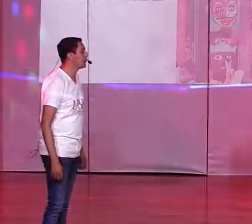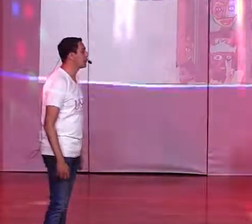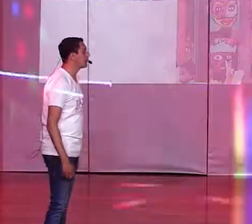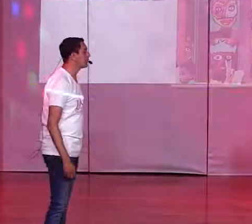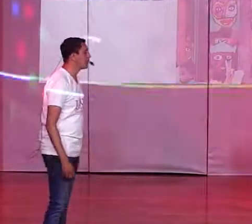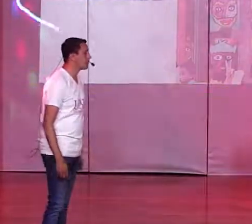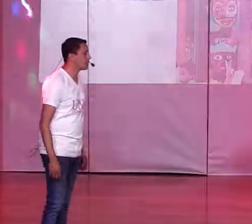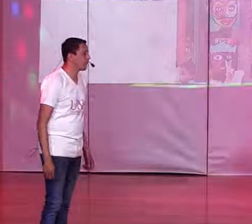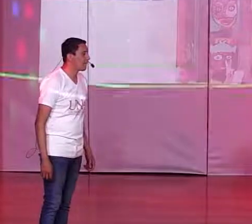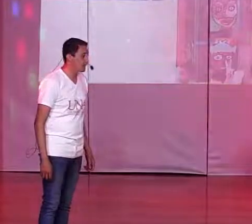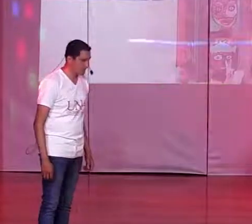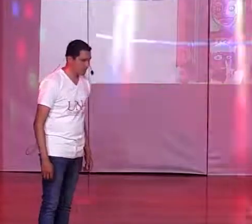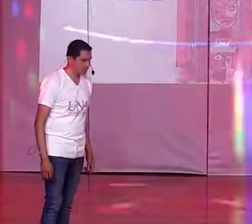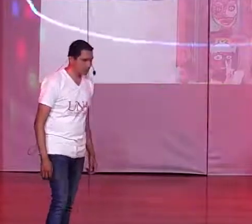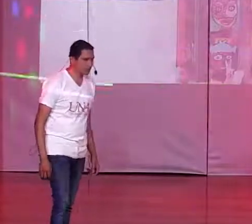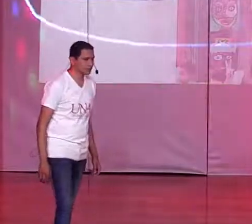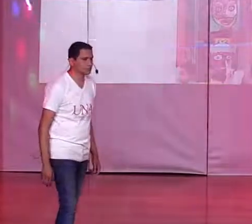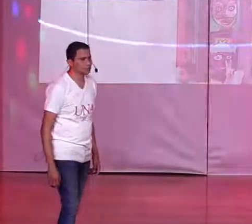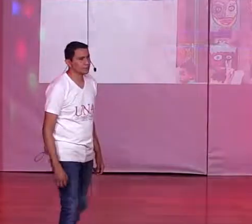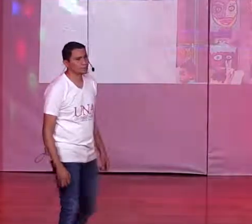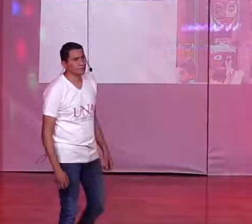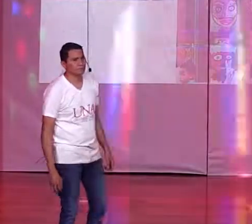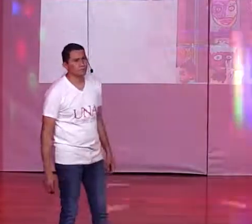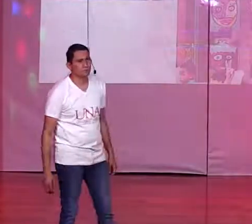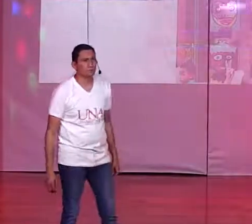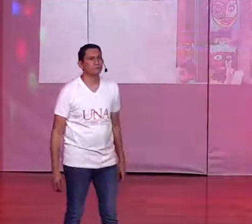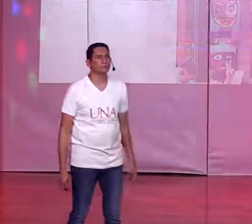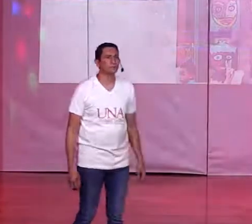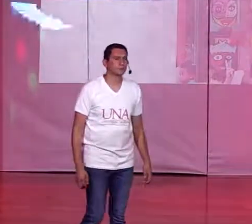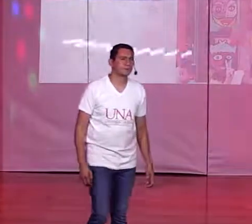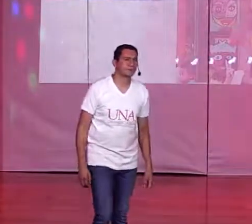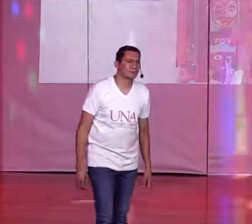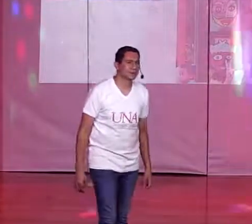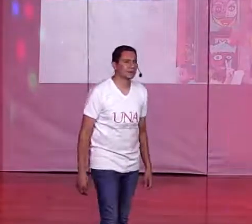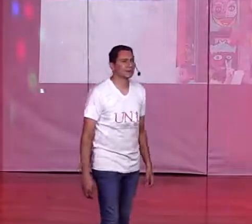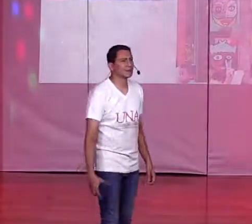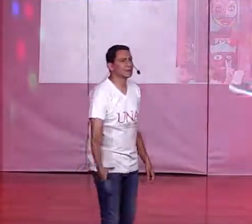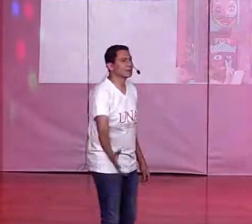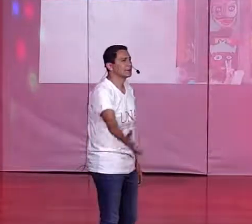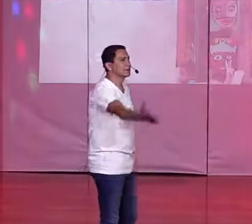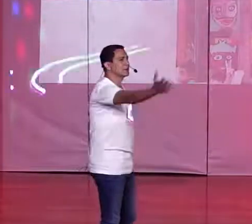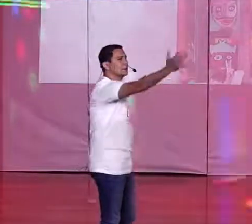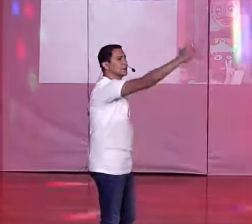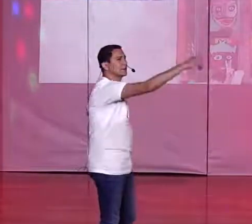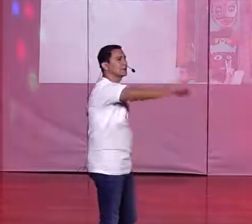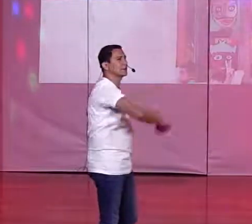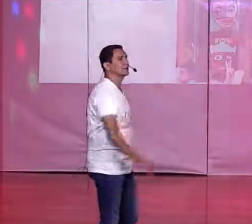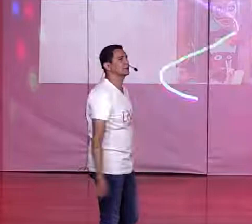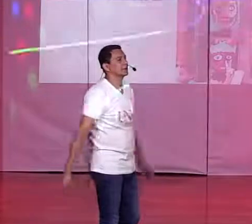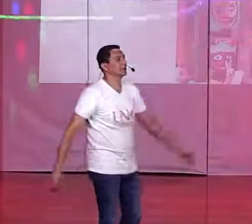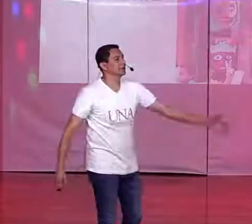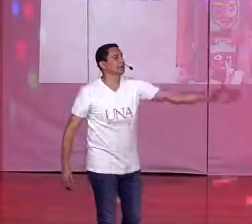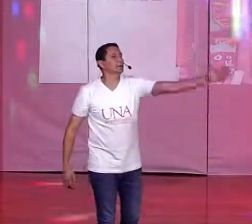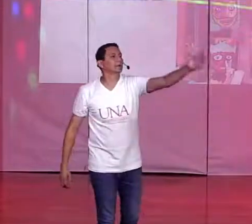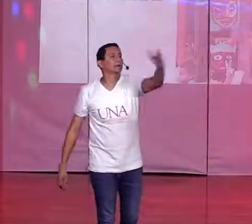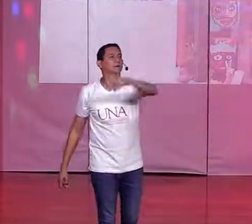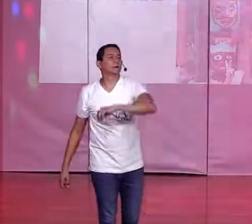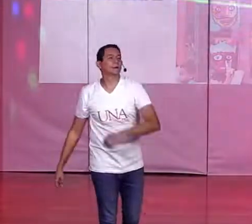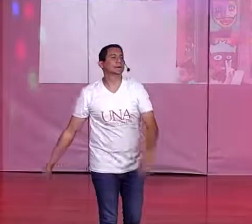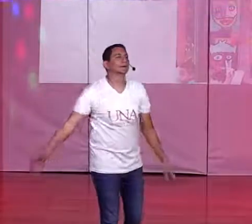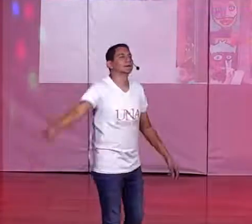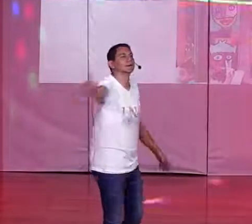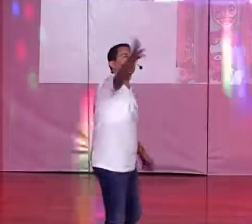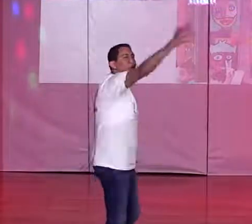de Vida Estudiantil /inducción. Ahí también está al final de todo el recorrido el enlace de